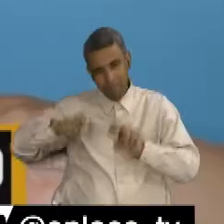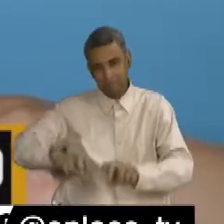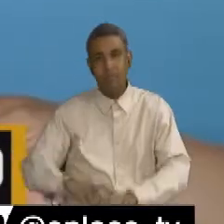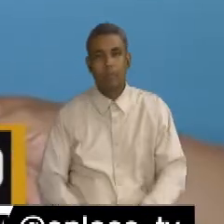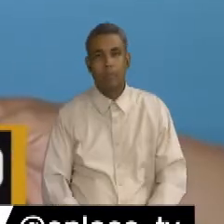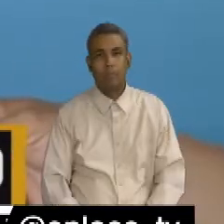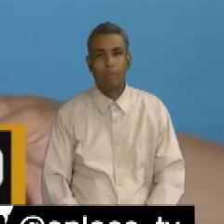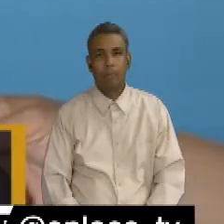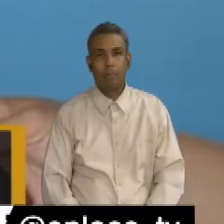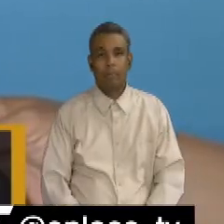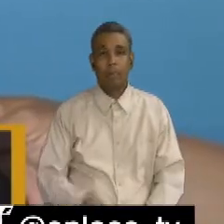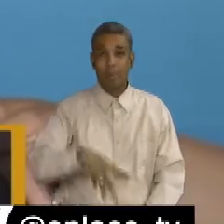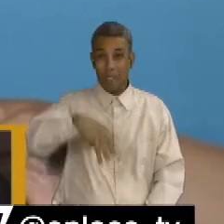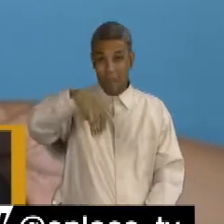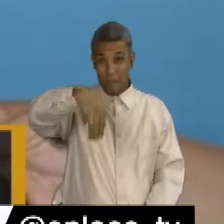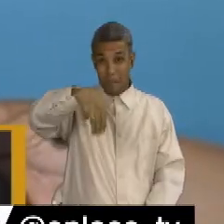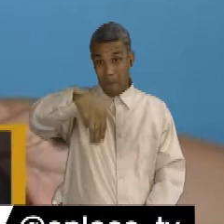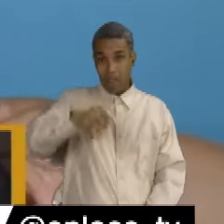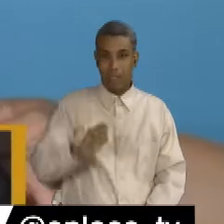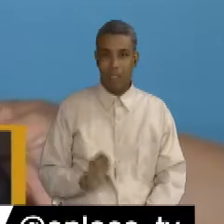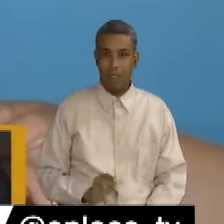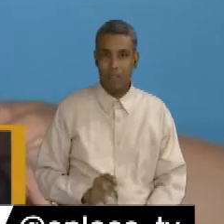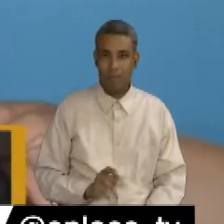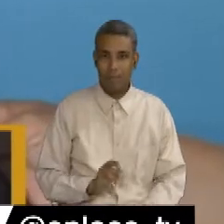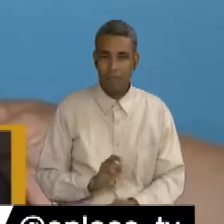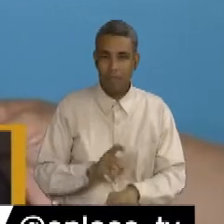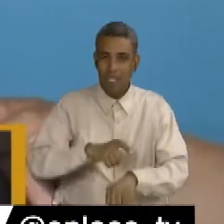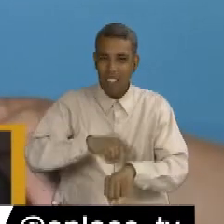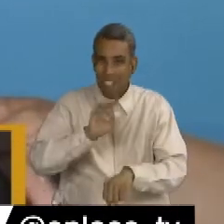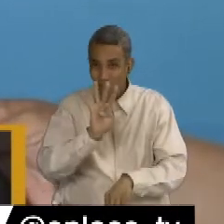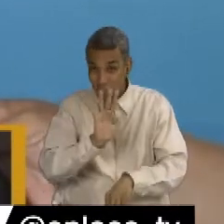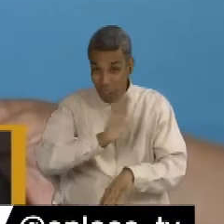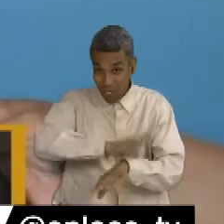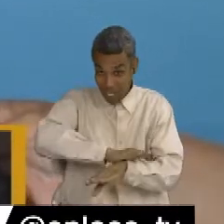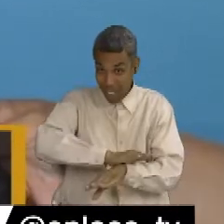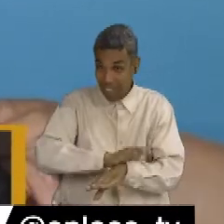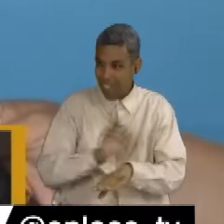El día martes se hará la libertad